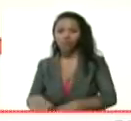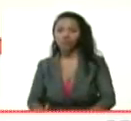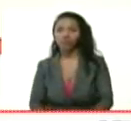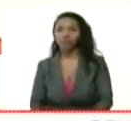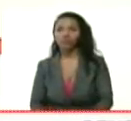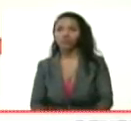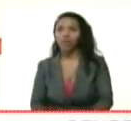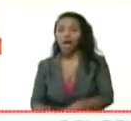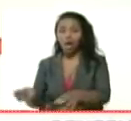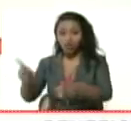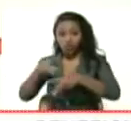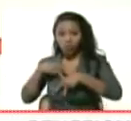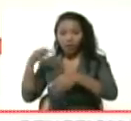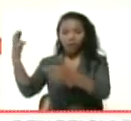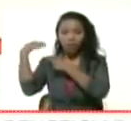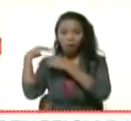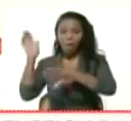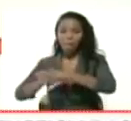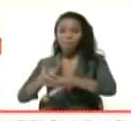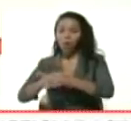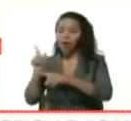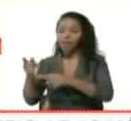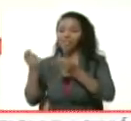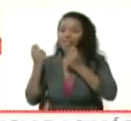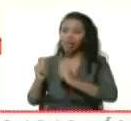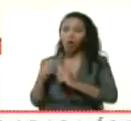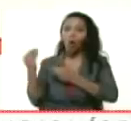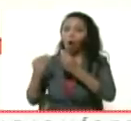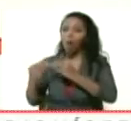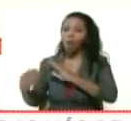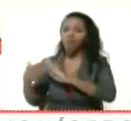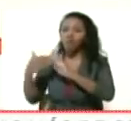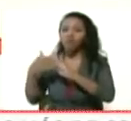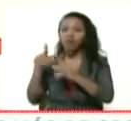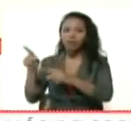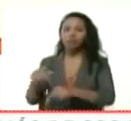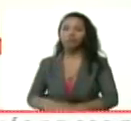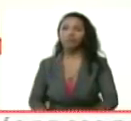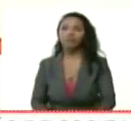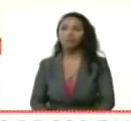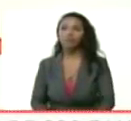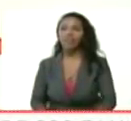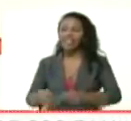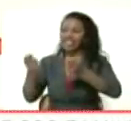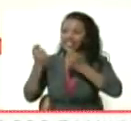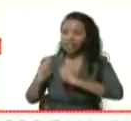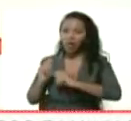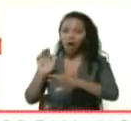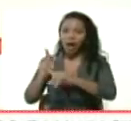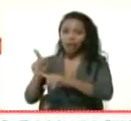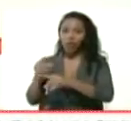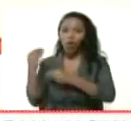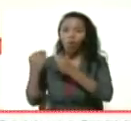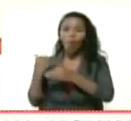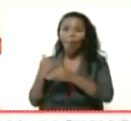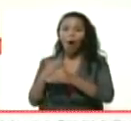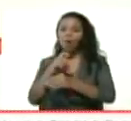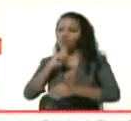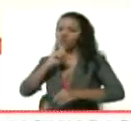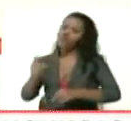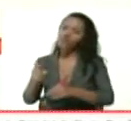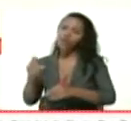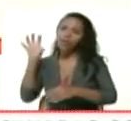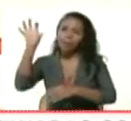Que asuman su responsabilidad porque serán tratados como atacantes. Serán tratados como enemigos de la patria. De eso no nos